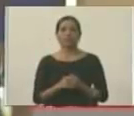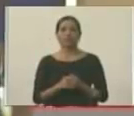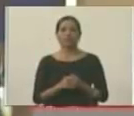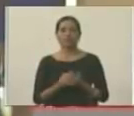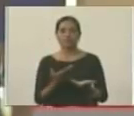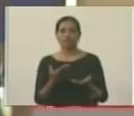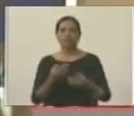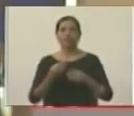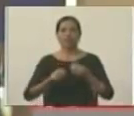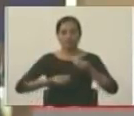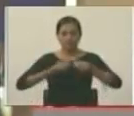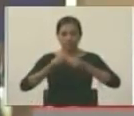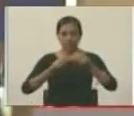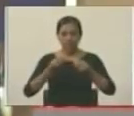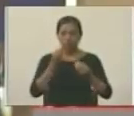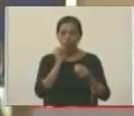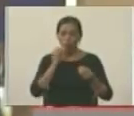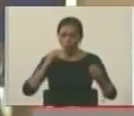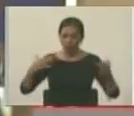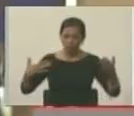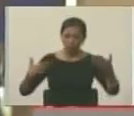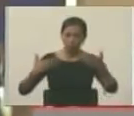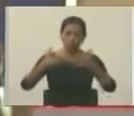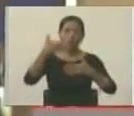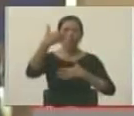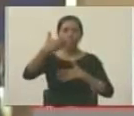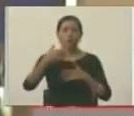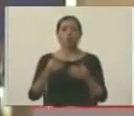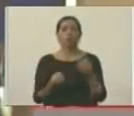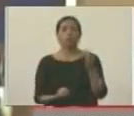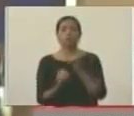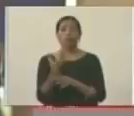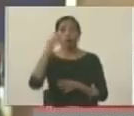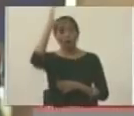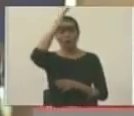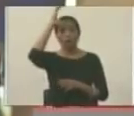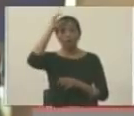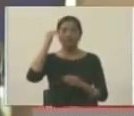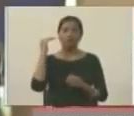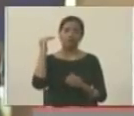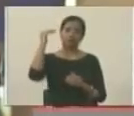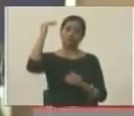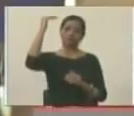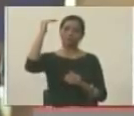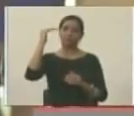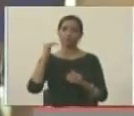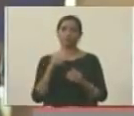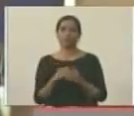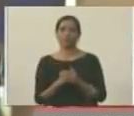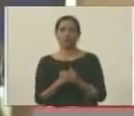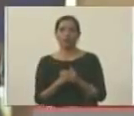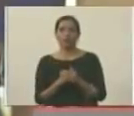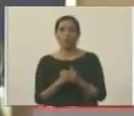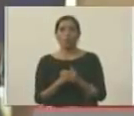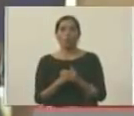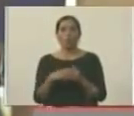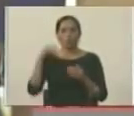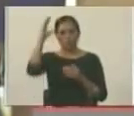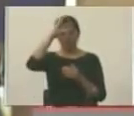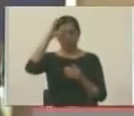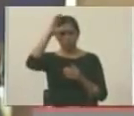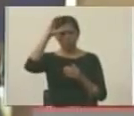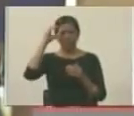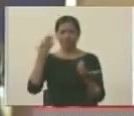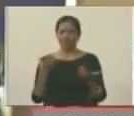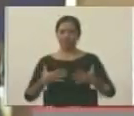futuras. Hoy está surgiendo una conciencia elevada, una conciencia superior, porque es una conciencia llena de